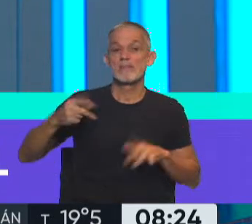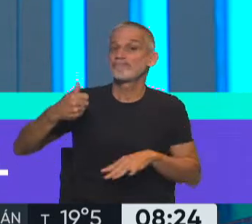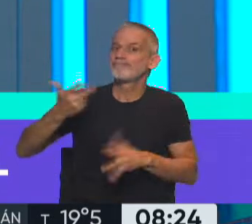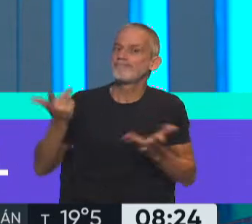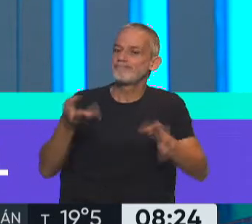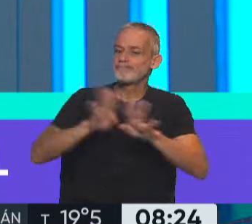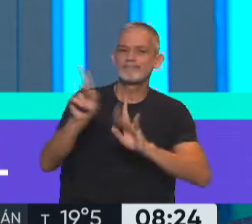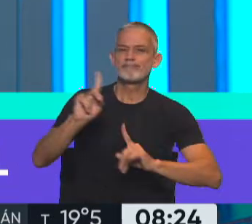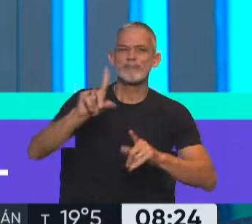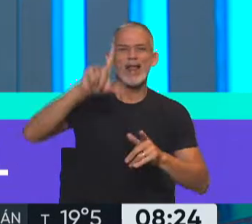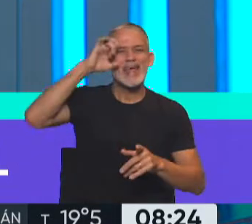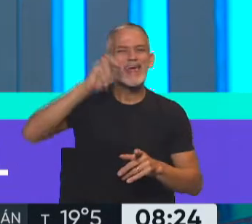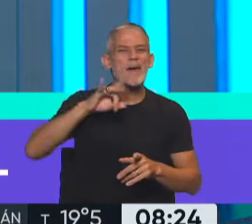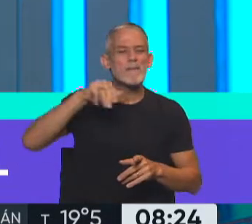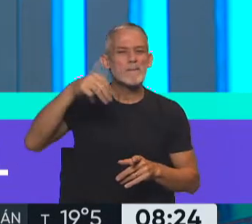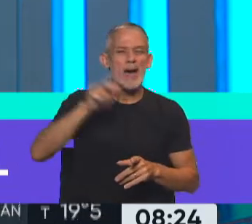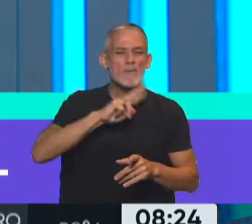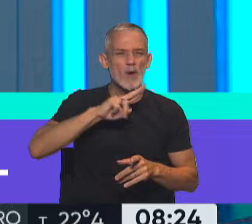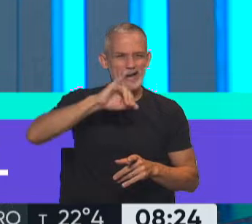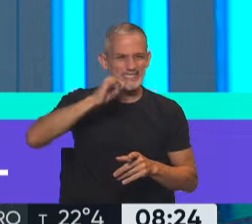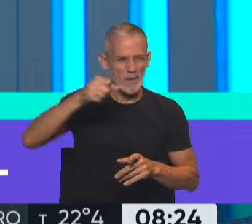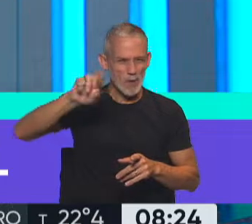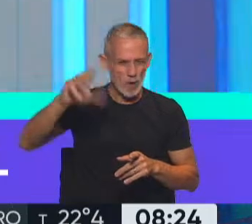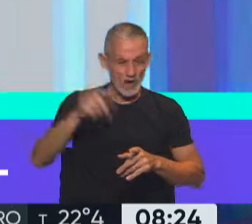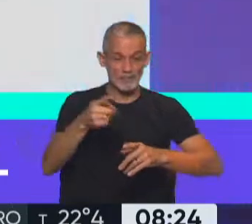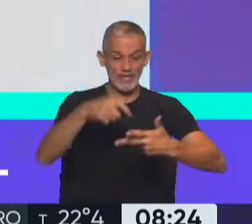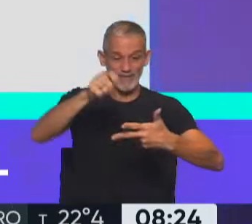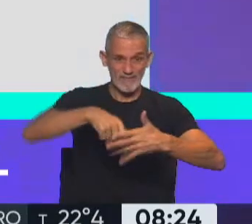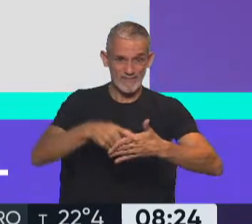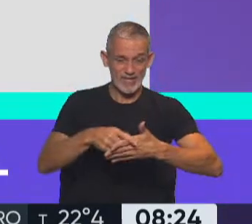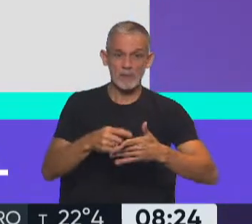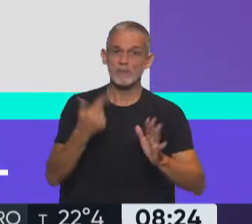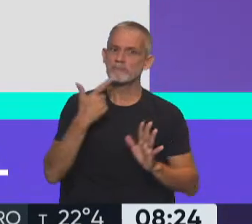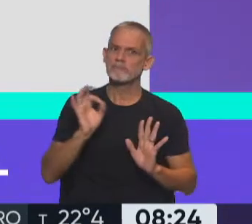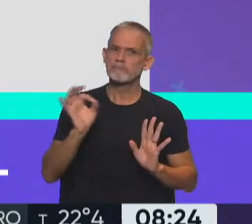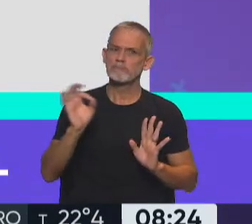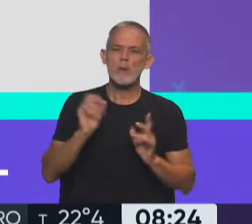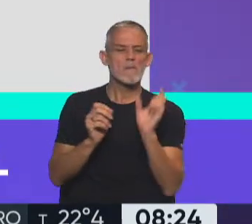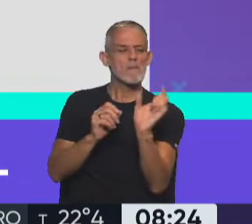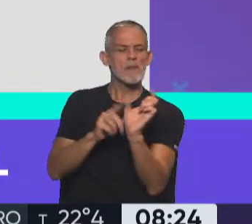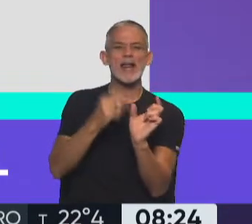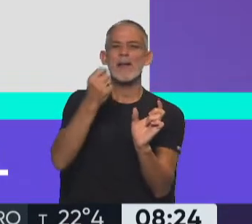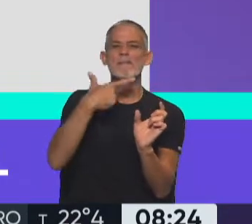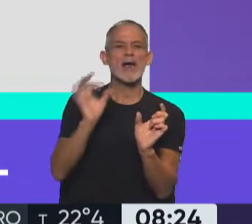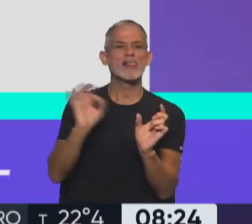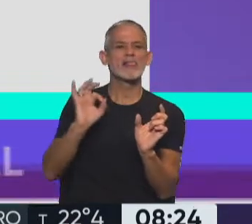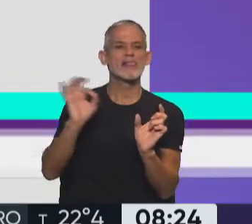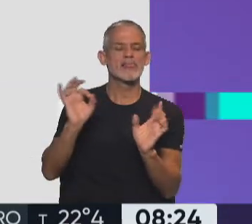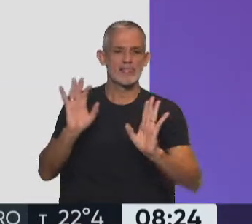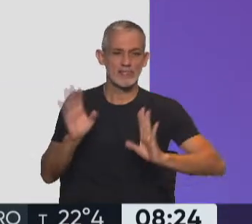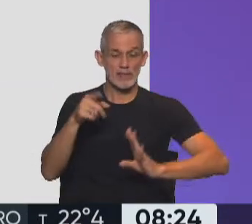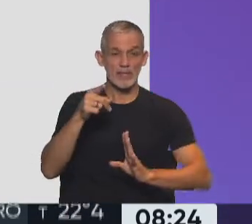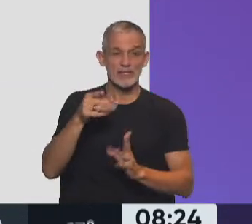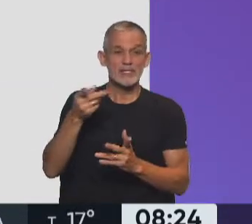cierre, sino de Claudia Ledesma Abdala de Zamora. Y en la firma no menciona la palabra Mauricio Macri. Dice,